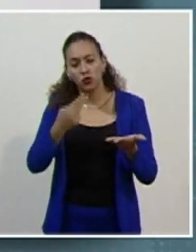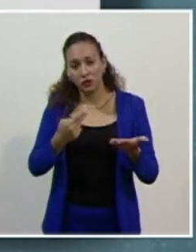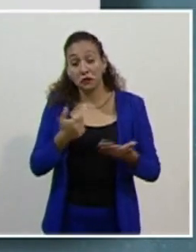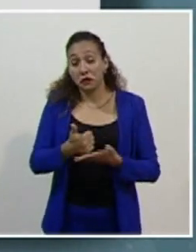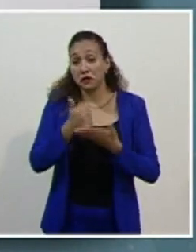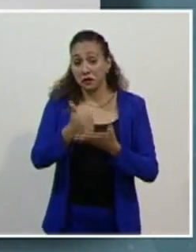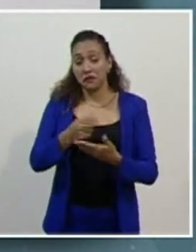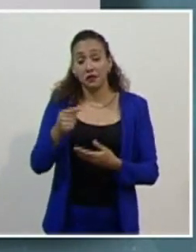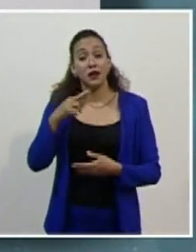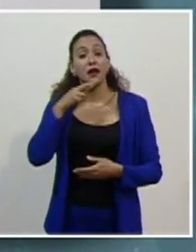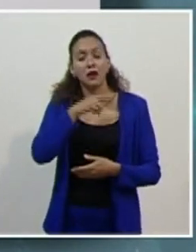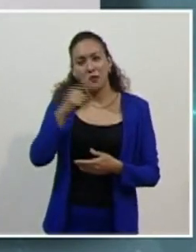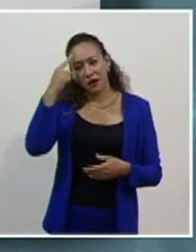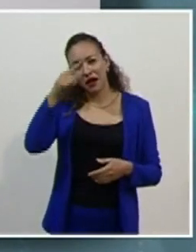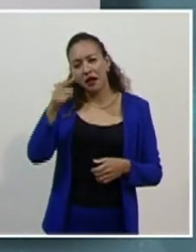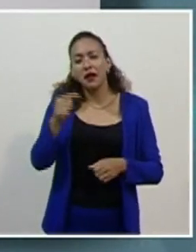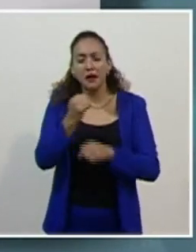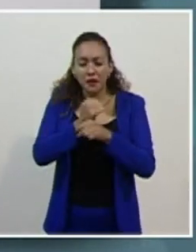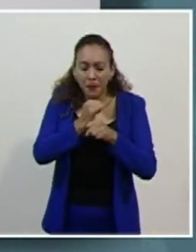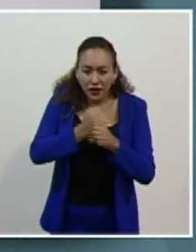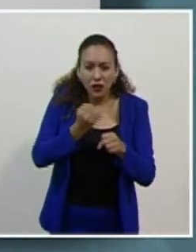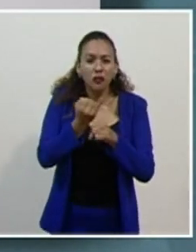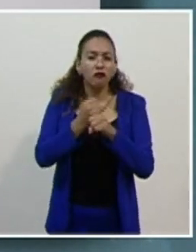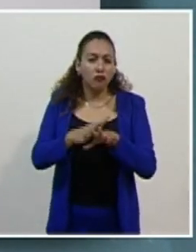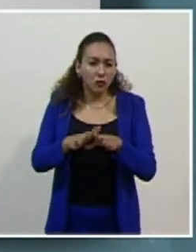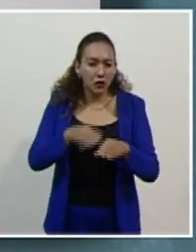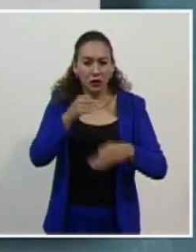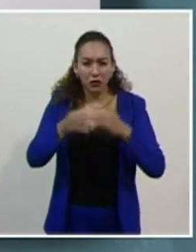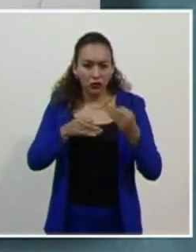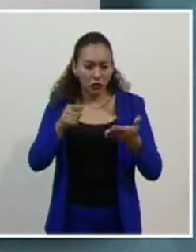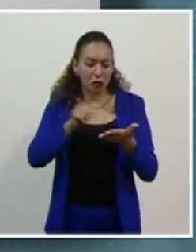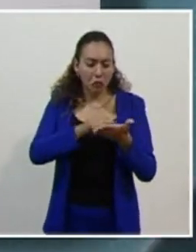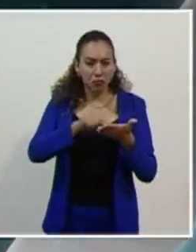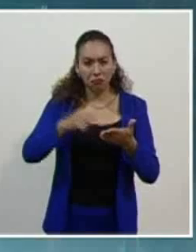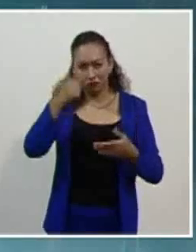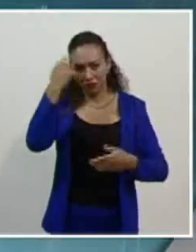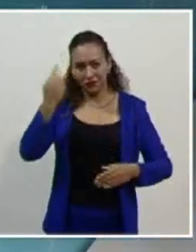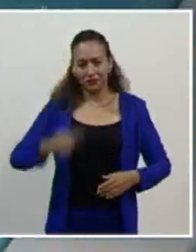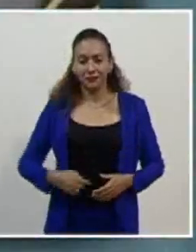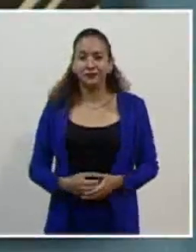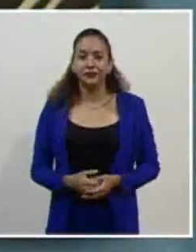más ágiles las consultas y rastreo de información por parte de los usuarios.